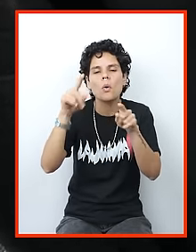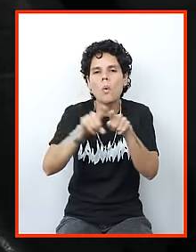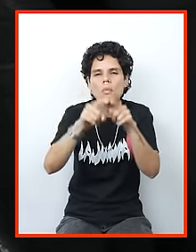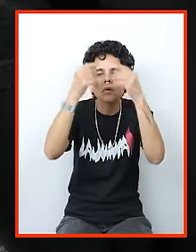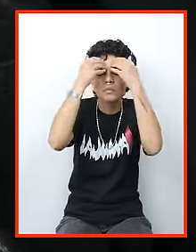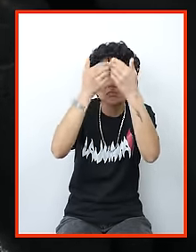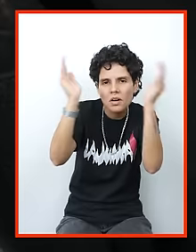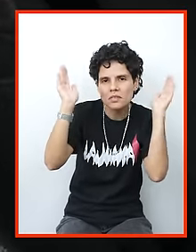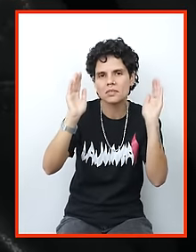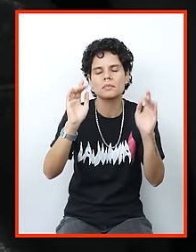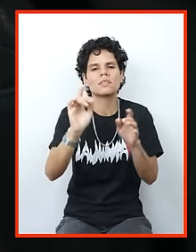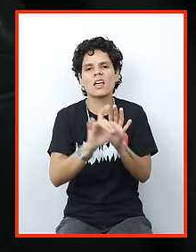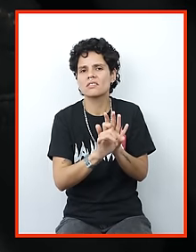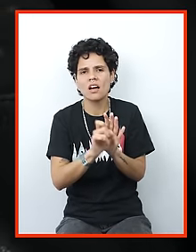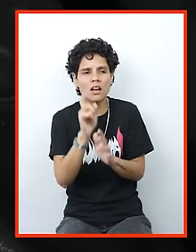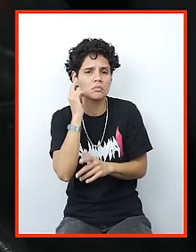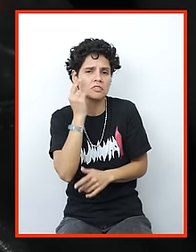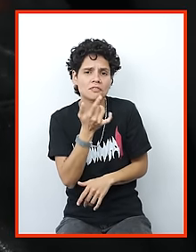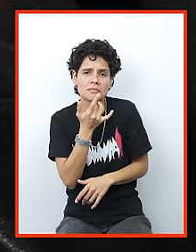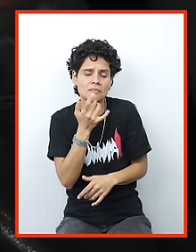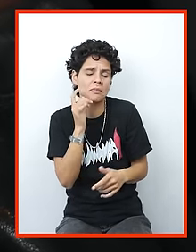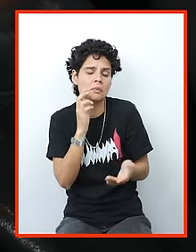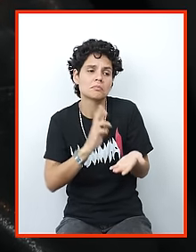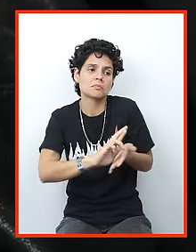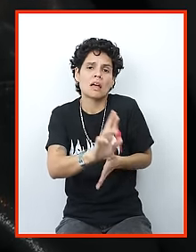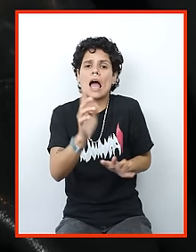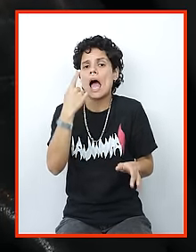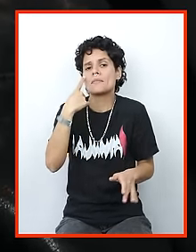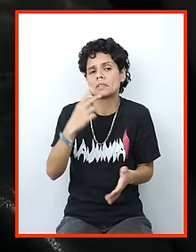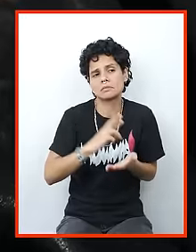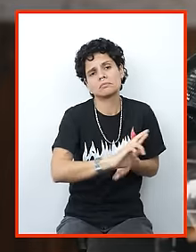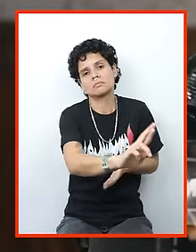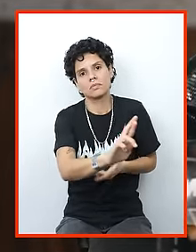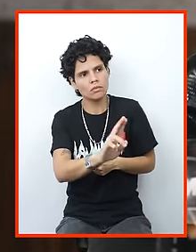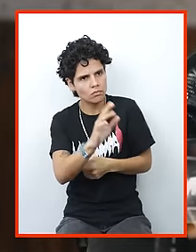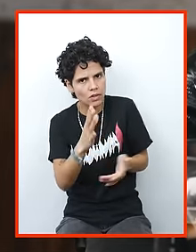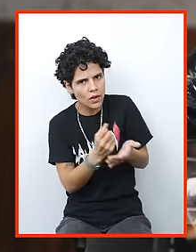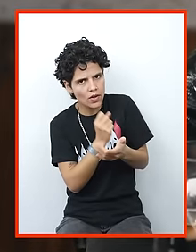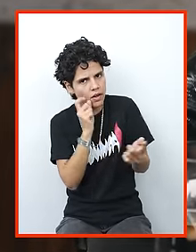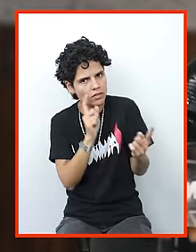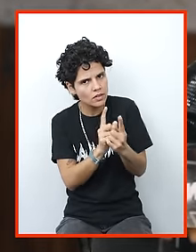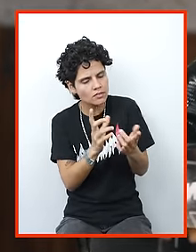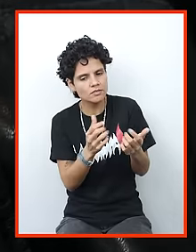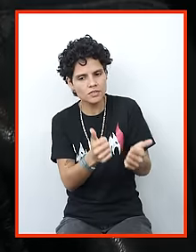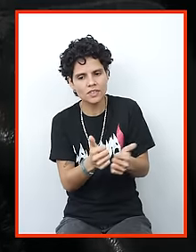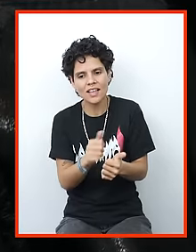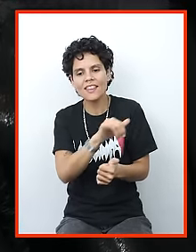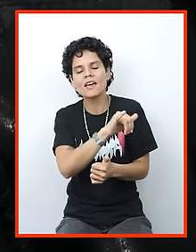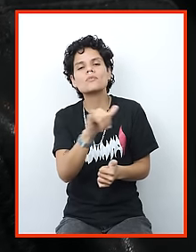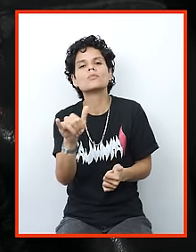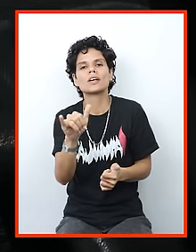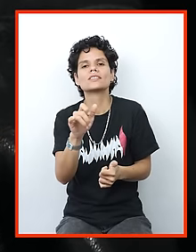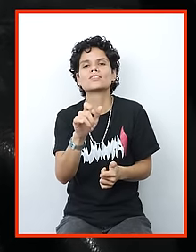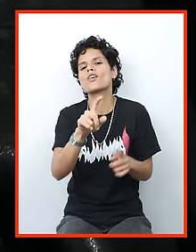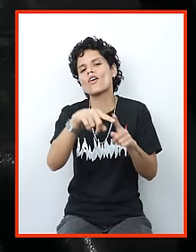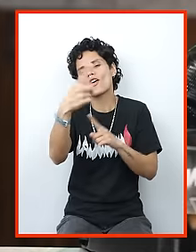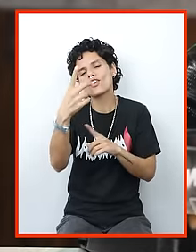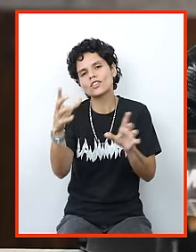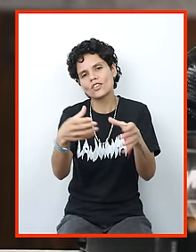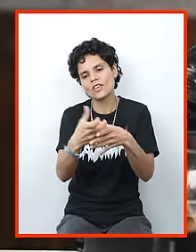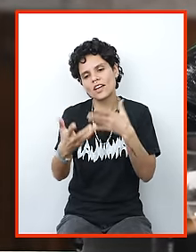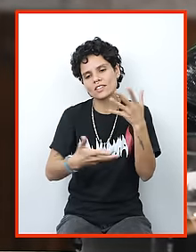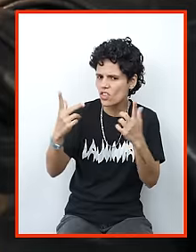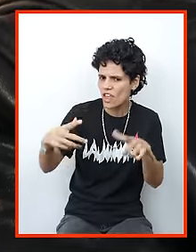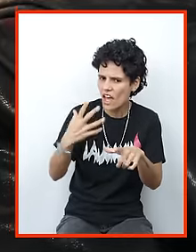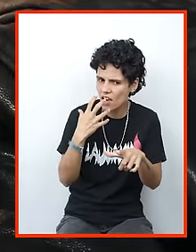abrió un poco la mente. Como que lo logré así por Instagram y fue como muy al pedo y salió. Loco, tenía uno con Trueno también. Sí, después hicimos el temita con Trueno. ¿Y